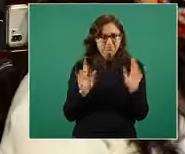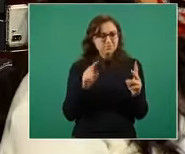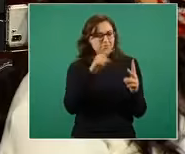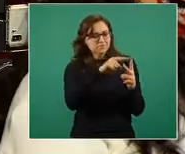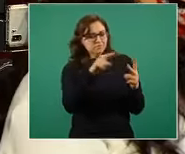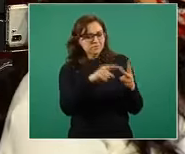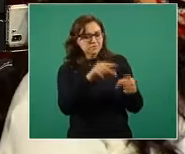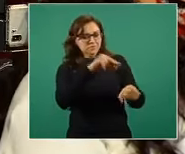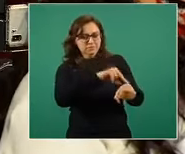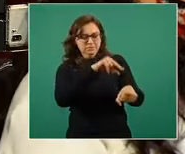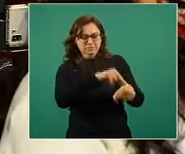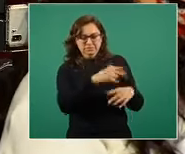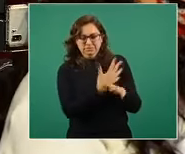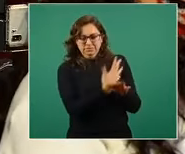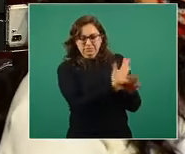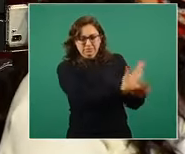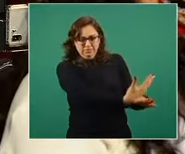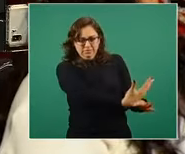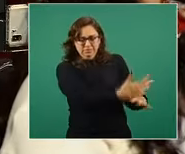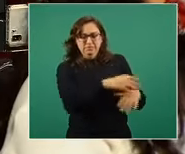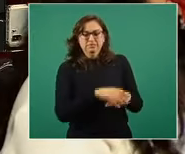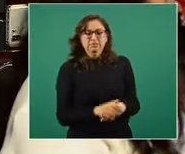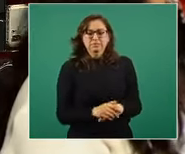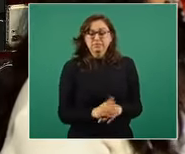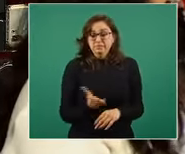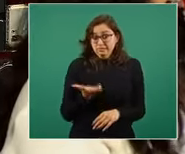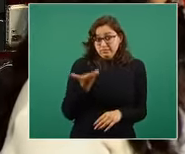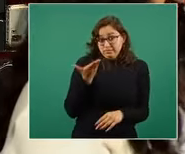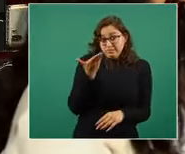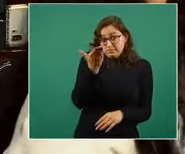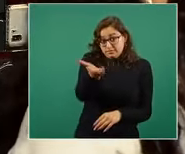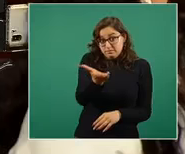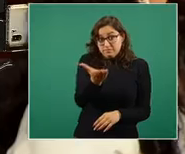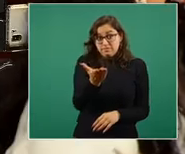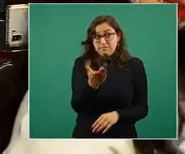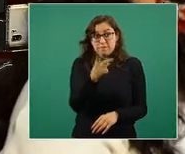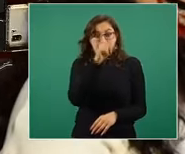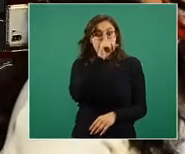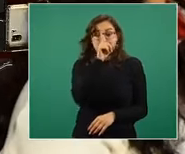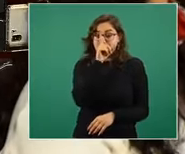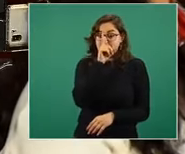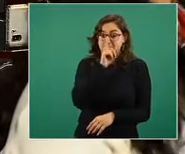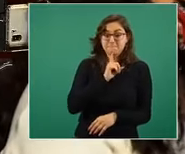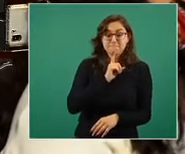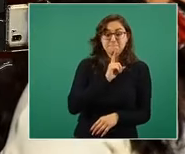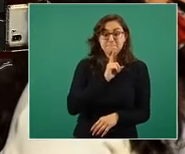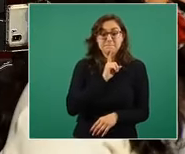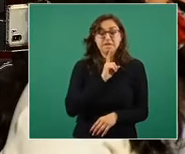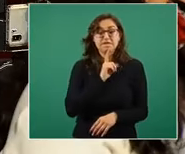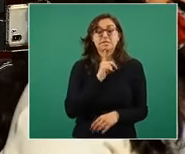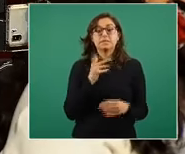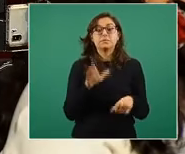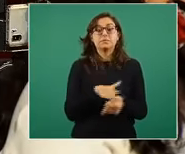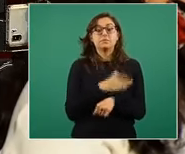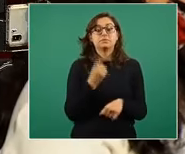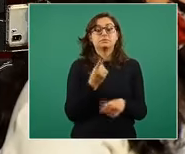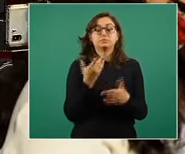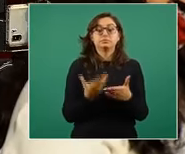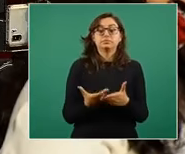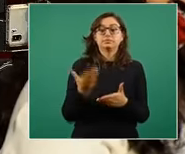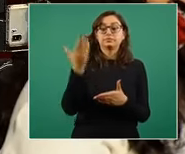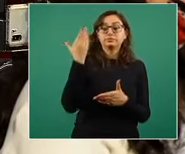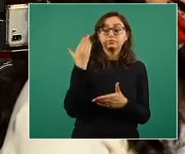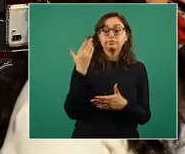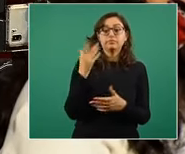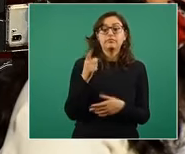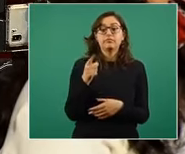en particular, que usted al parecer miente al mencionar que cuando le preguntaban sobre la vacunación que